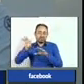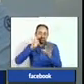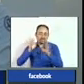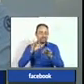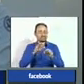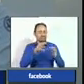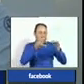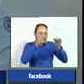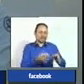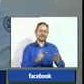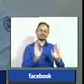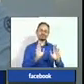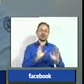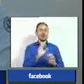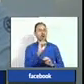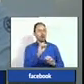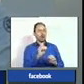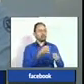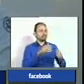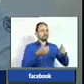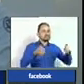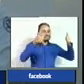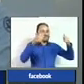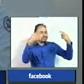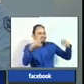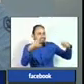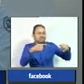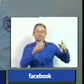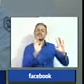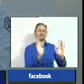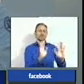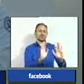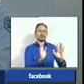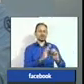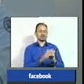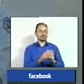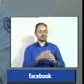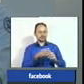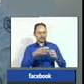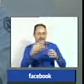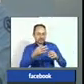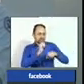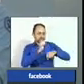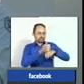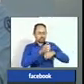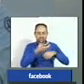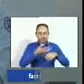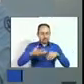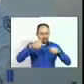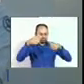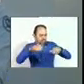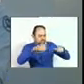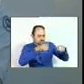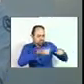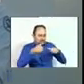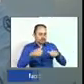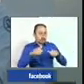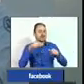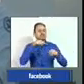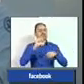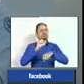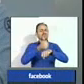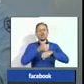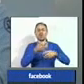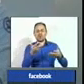a problemas entre órganos, debe responder a un consenso que debe ser